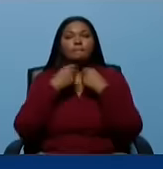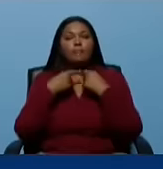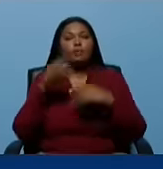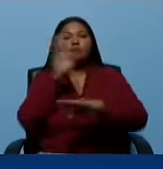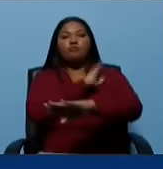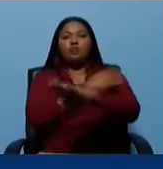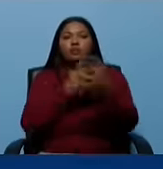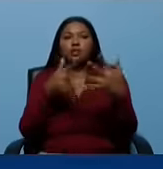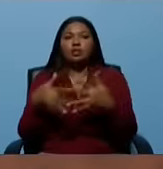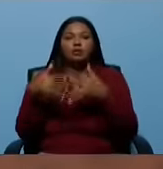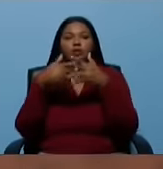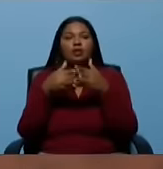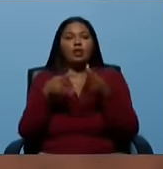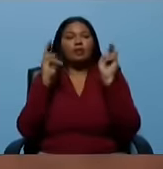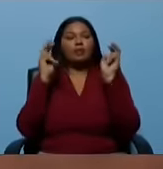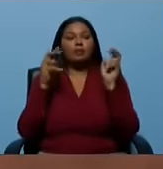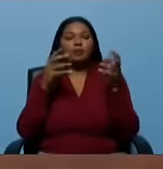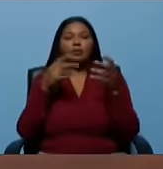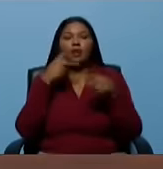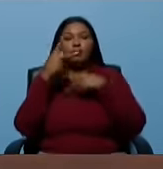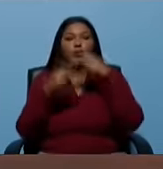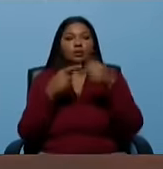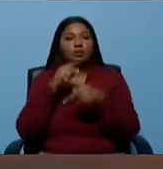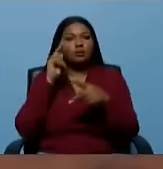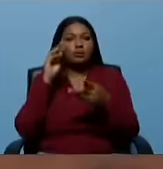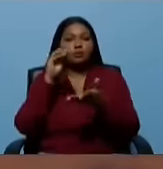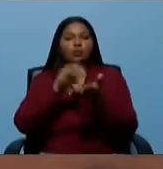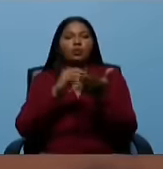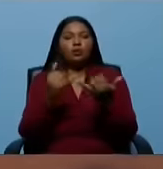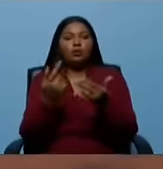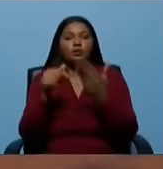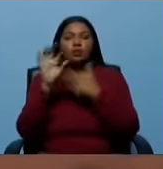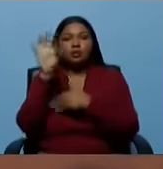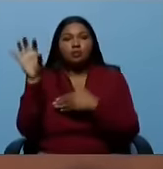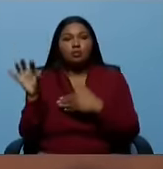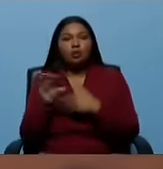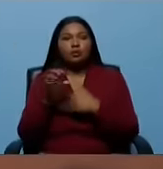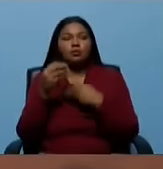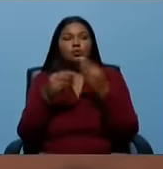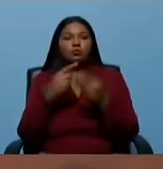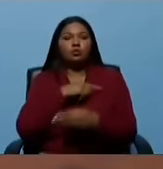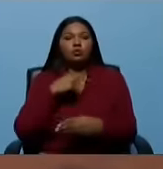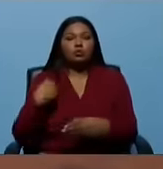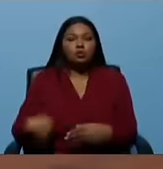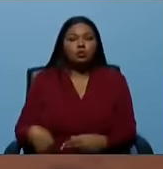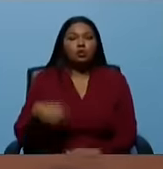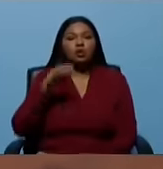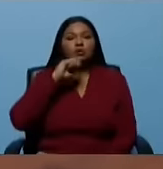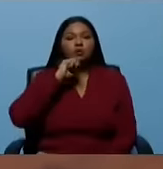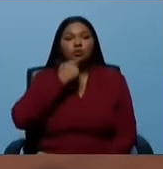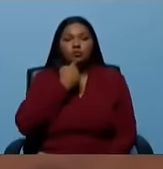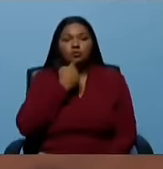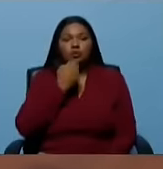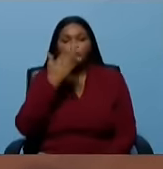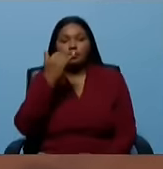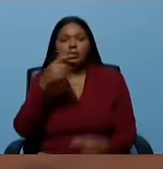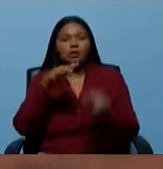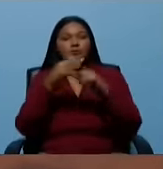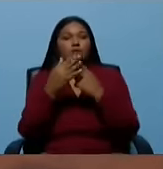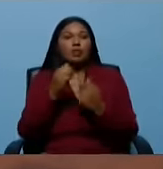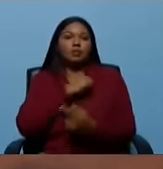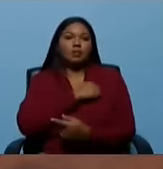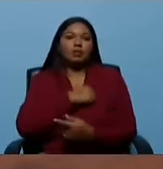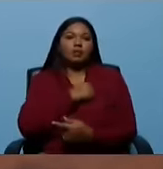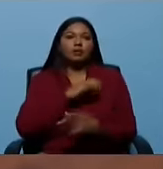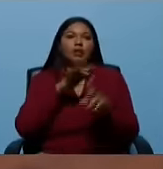sin duda alguna en el tema de la geopolítica y se está posicionando otros países como china como Rusia antes no podemos Lamentablemente